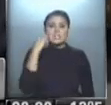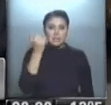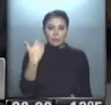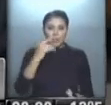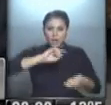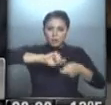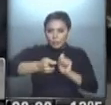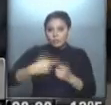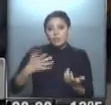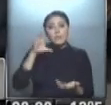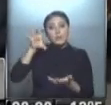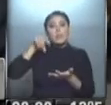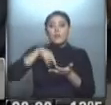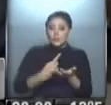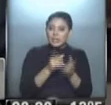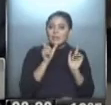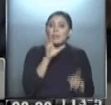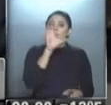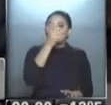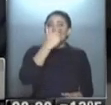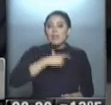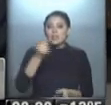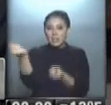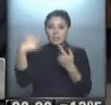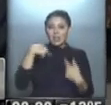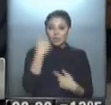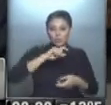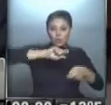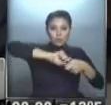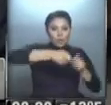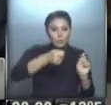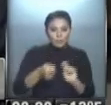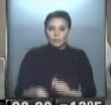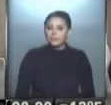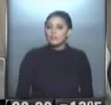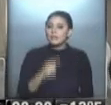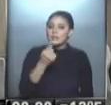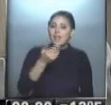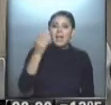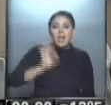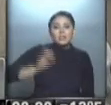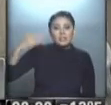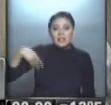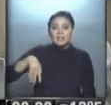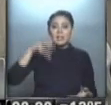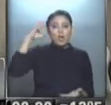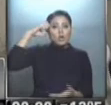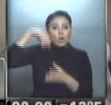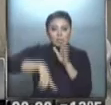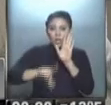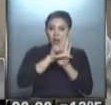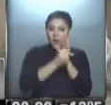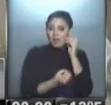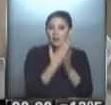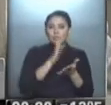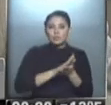tanto la provincia de buenos aires- como la provincia de mendoza la entregaron para su destrucción hubo hace unos años una ley que sacó el congreso que tiene que ver con un